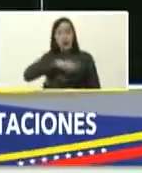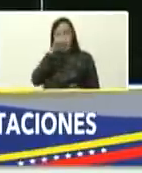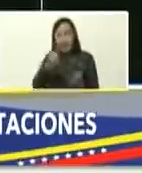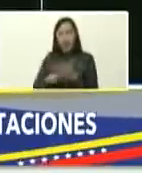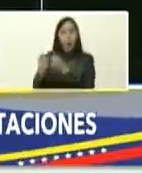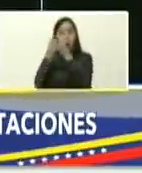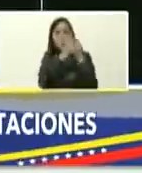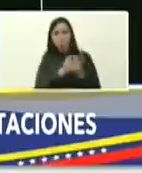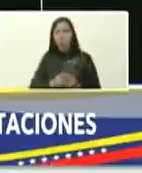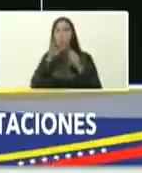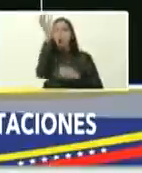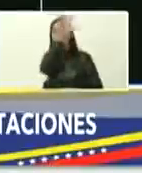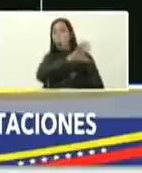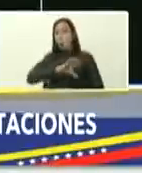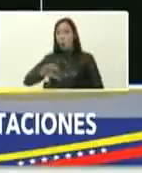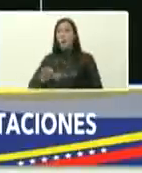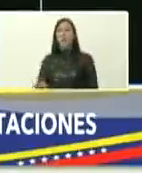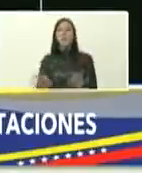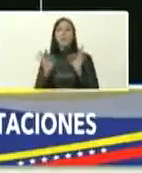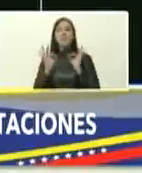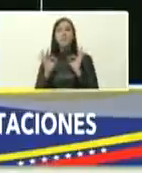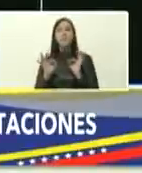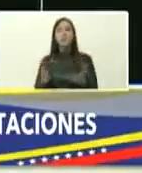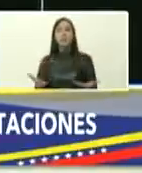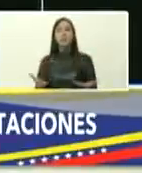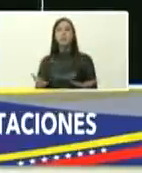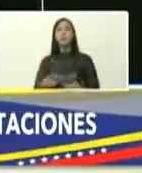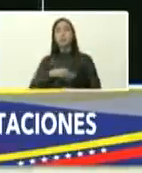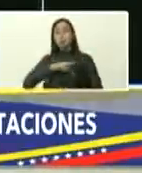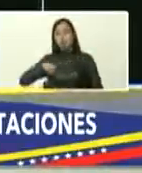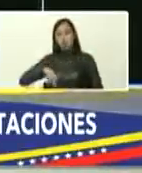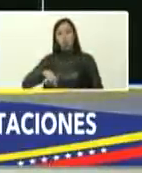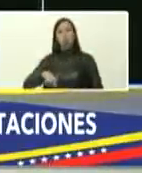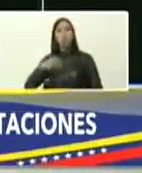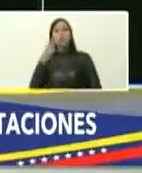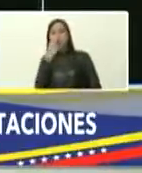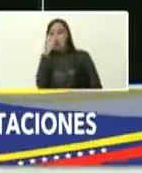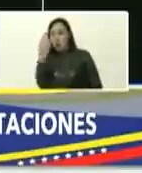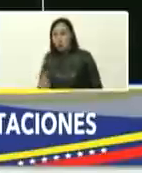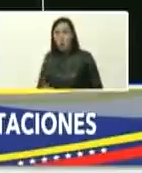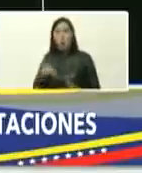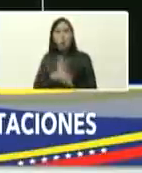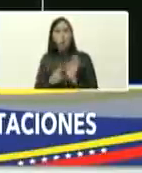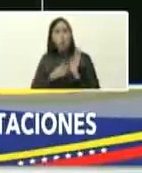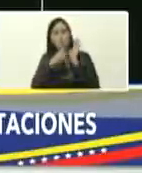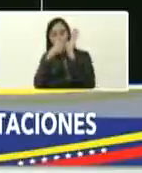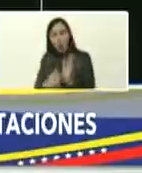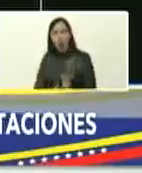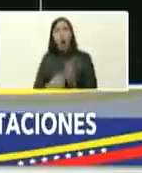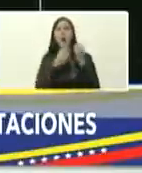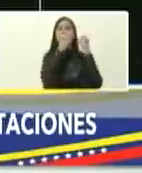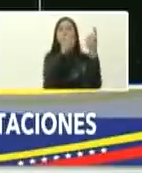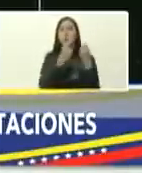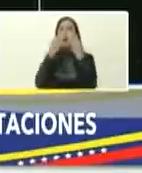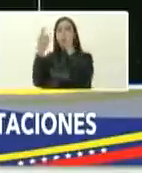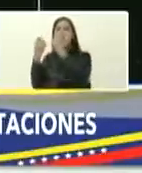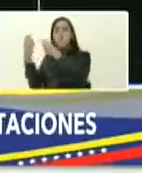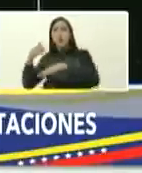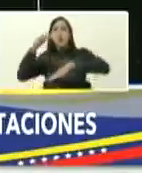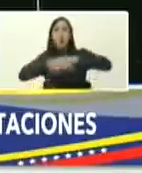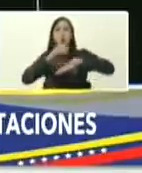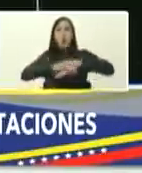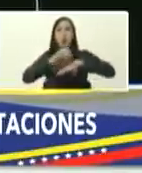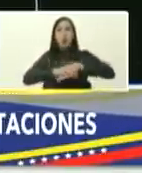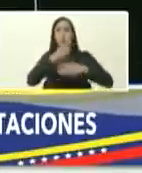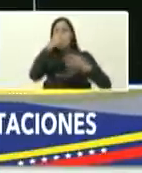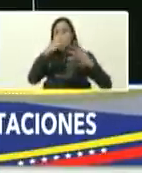Comercio Exterior. Precisamente vamos a hacer un recorrido con motivo de la exportación de productos de calzado